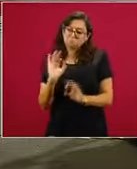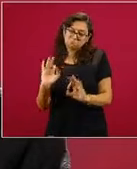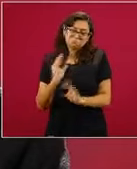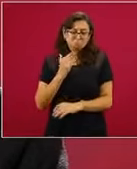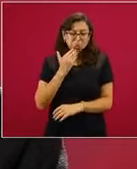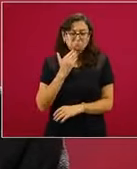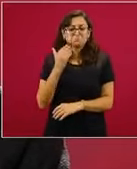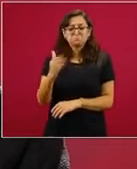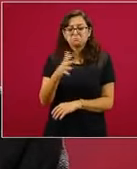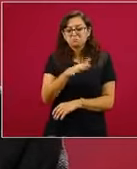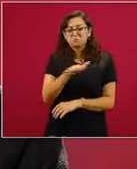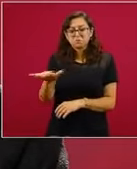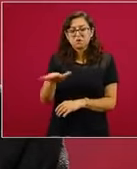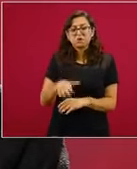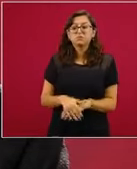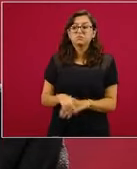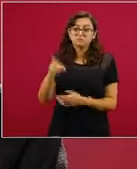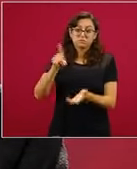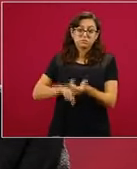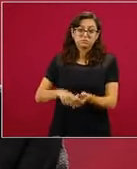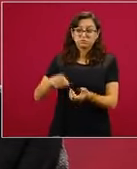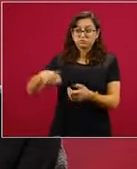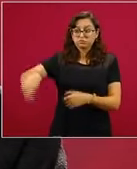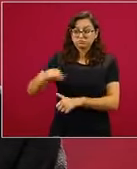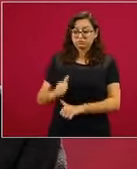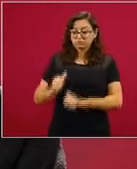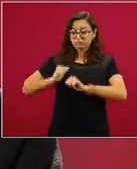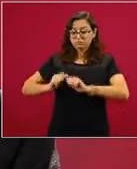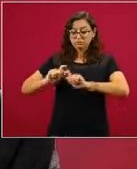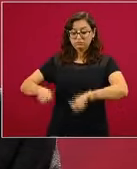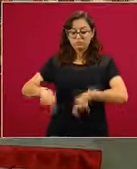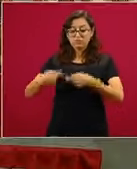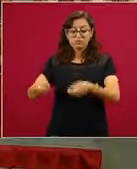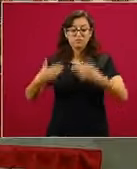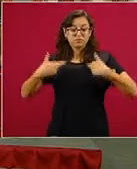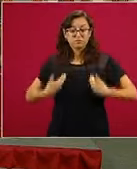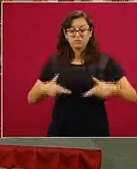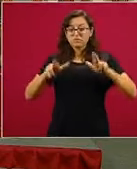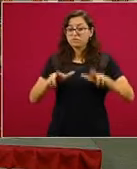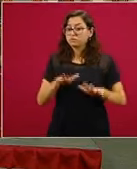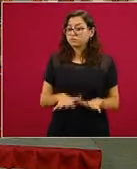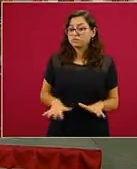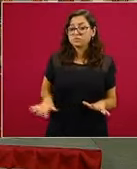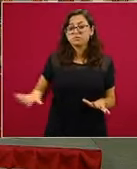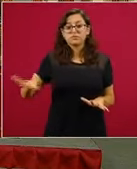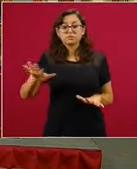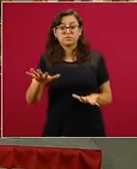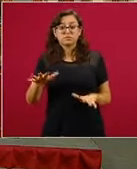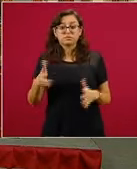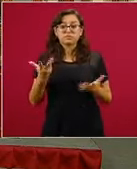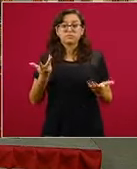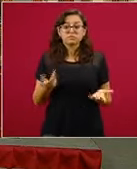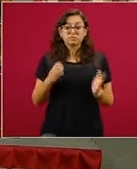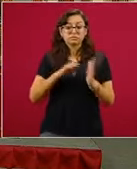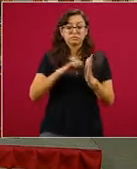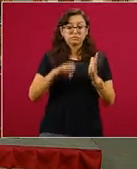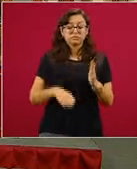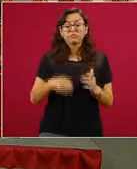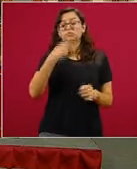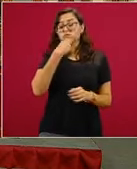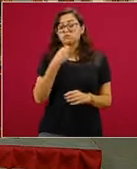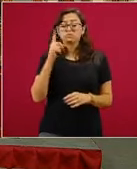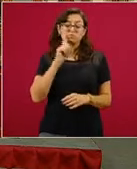que las personas que ocupan un cargo o tienen un cargo de representación popular, como son las